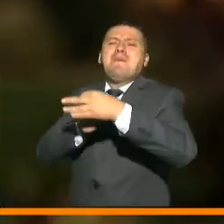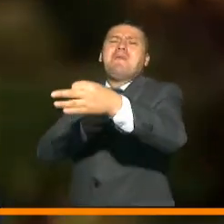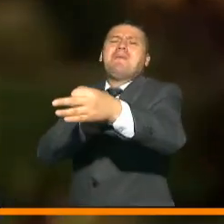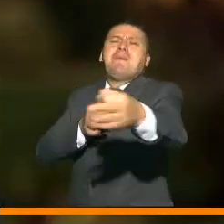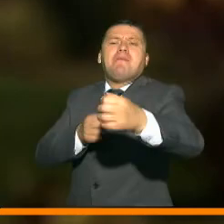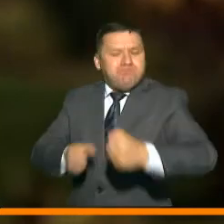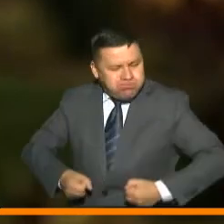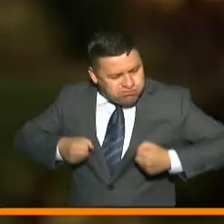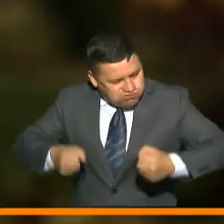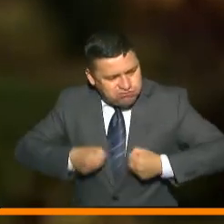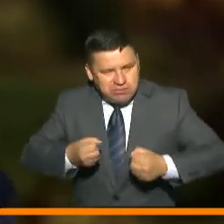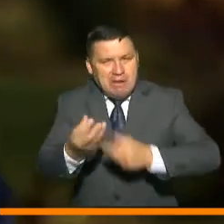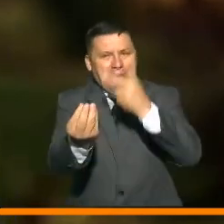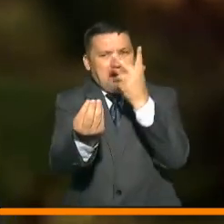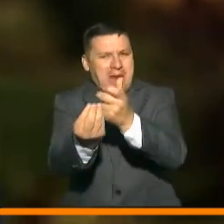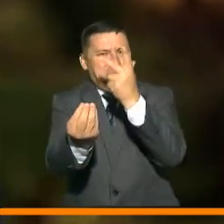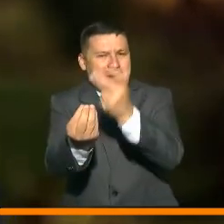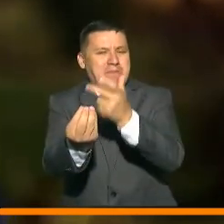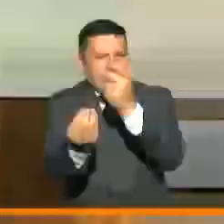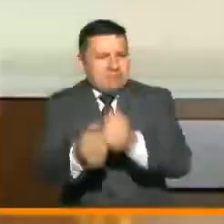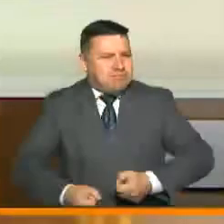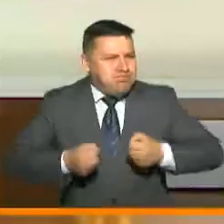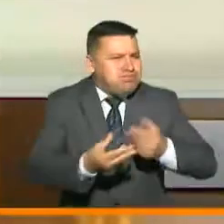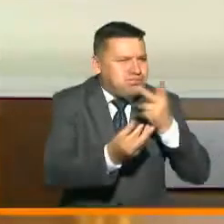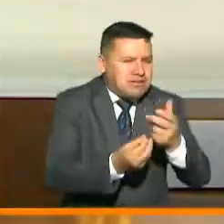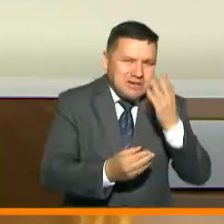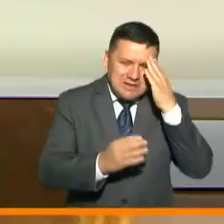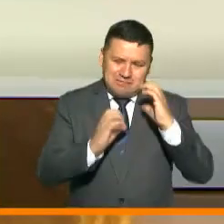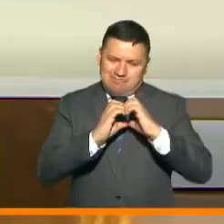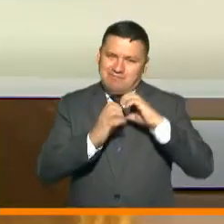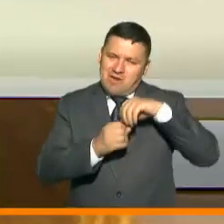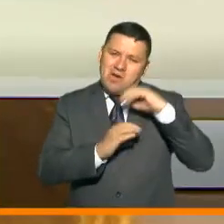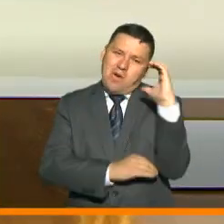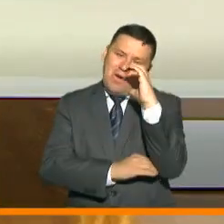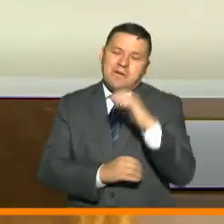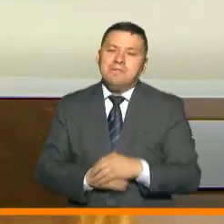profunda que todos llevamos en el corazón. Muchísimas gracias, señor viceministro.